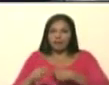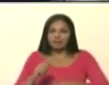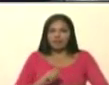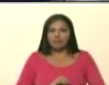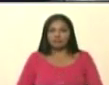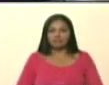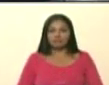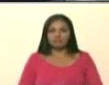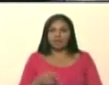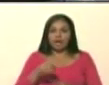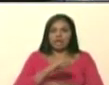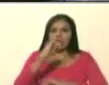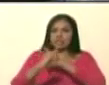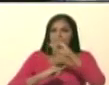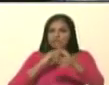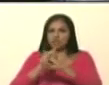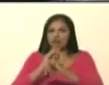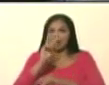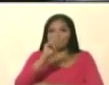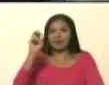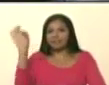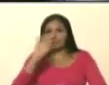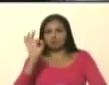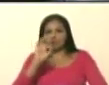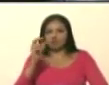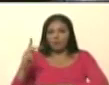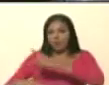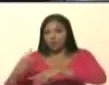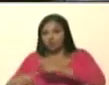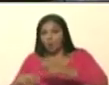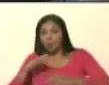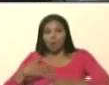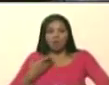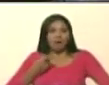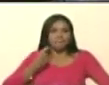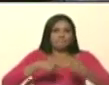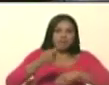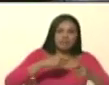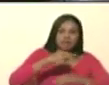vaya al mercado internacional lo cual permite el flujo